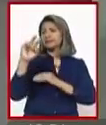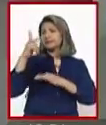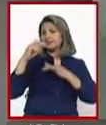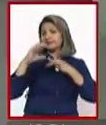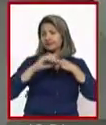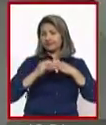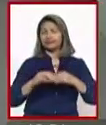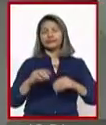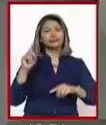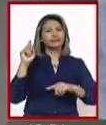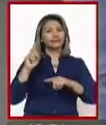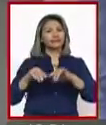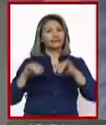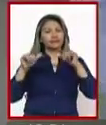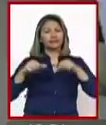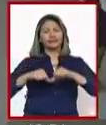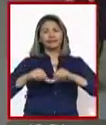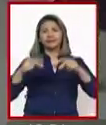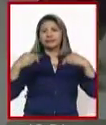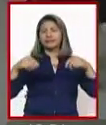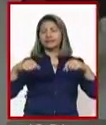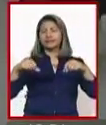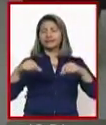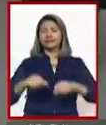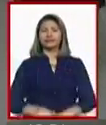donde actualmente se encuentra el mercado Abasto.